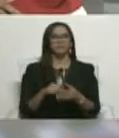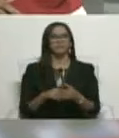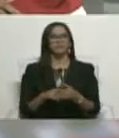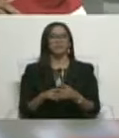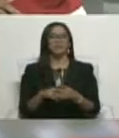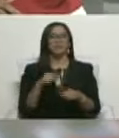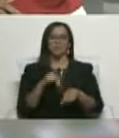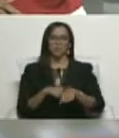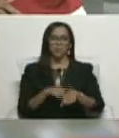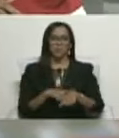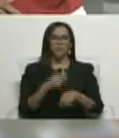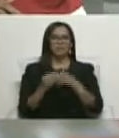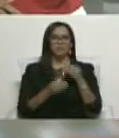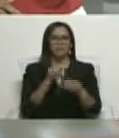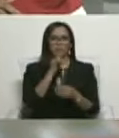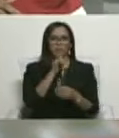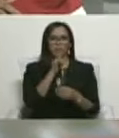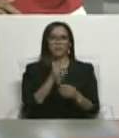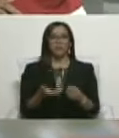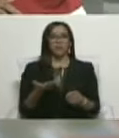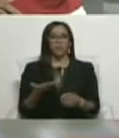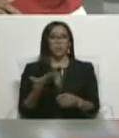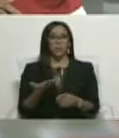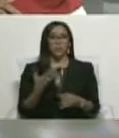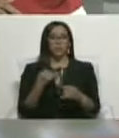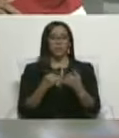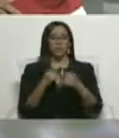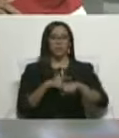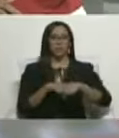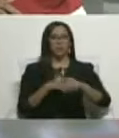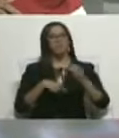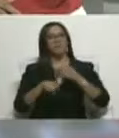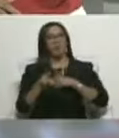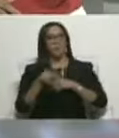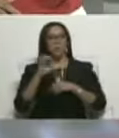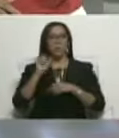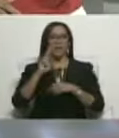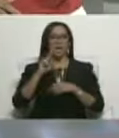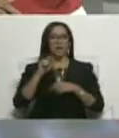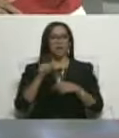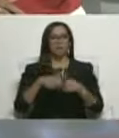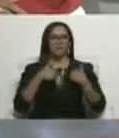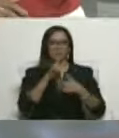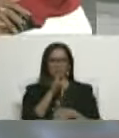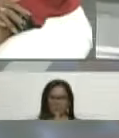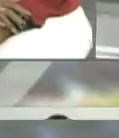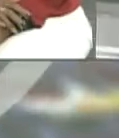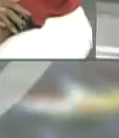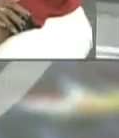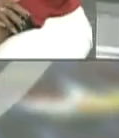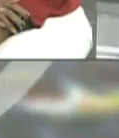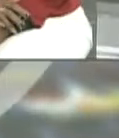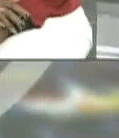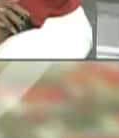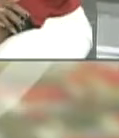a esta hora se genera información importante de última hora. Nos vamos con Carlos Rebete y más detalles. Adelante.